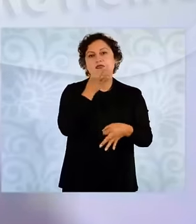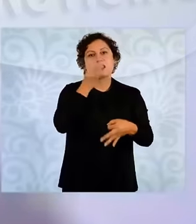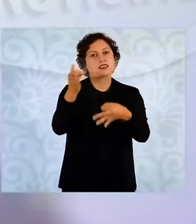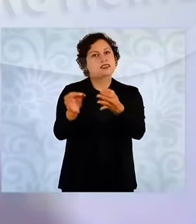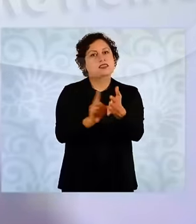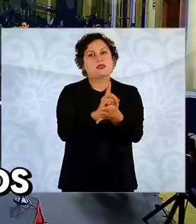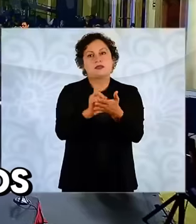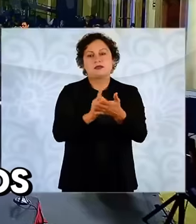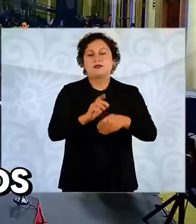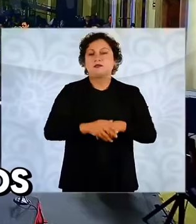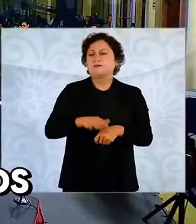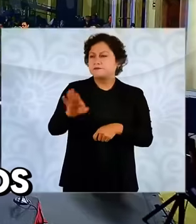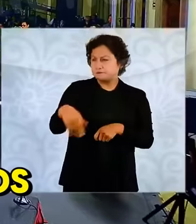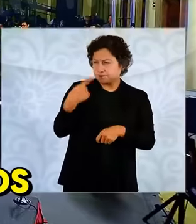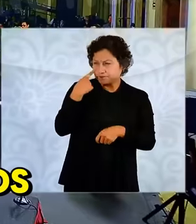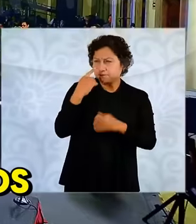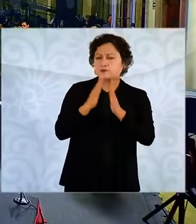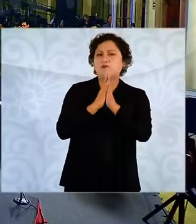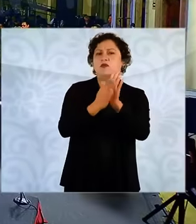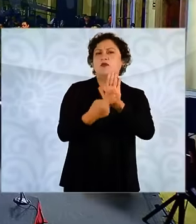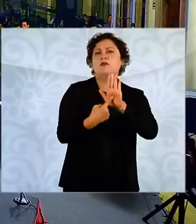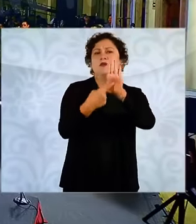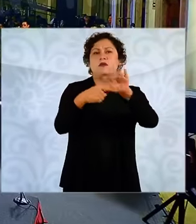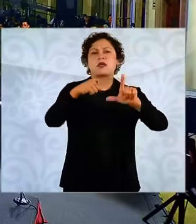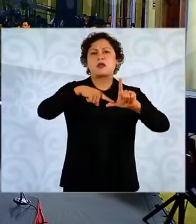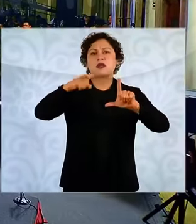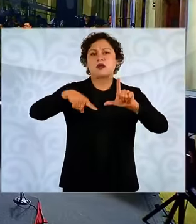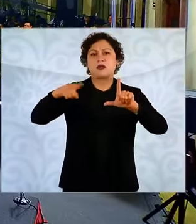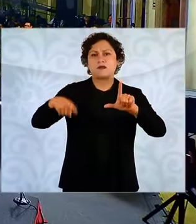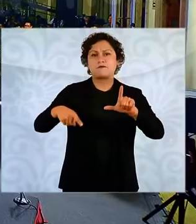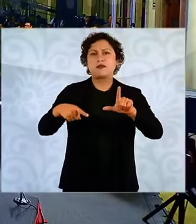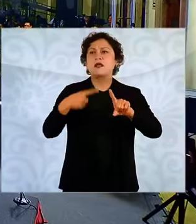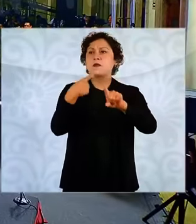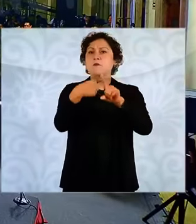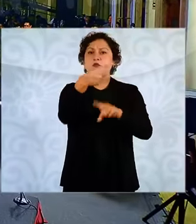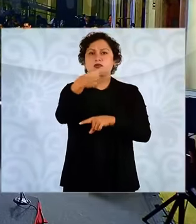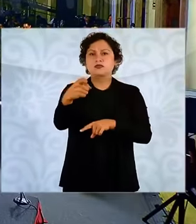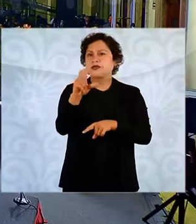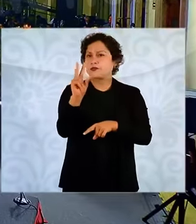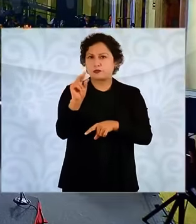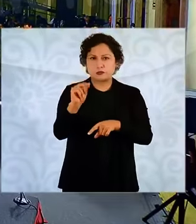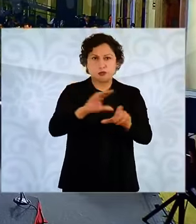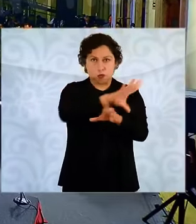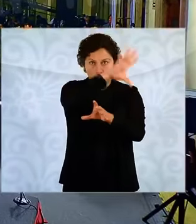por 100,000 habitantes, sino totales, homicidios totales, en todo el año?